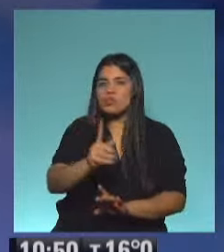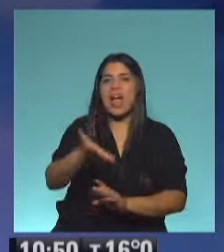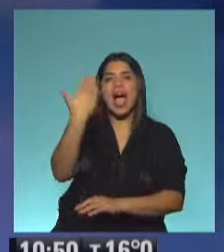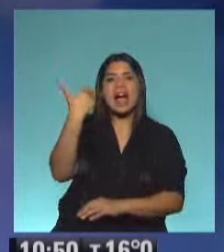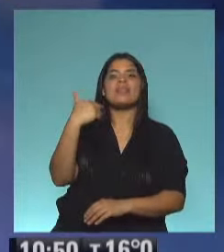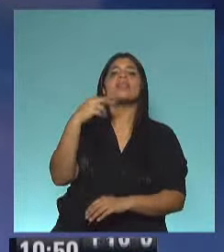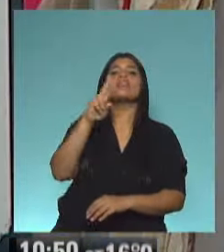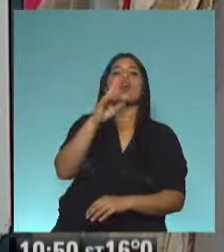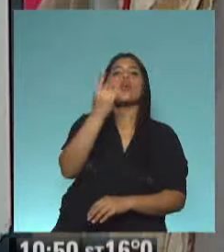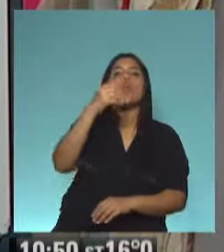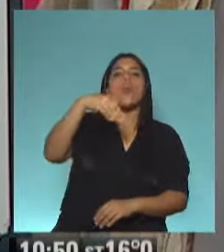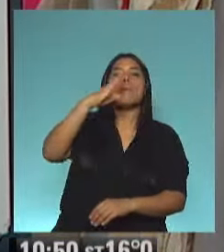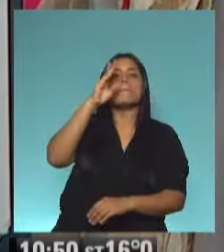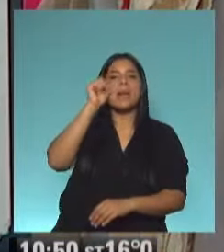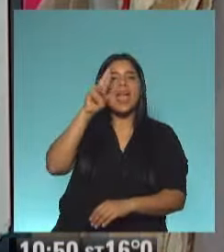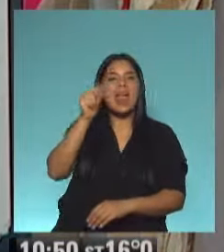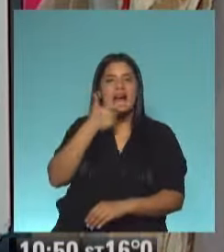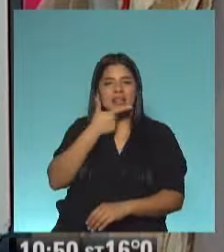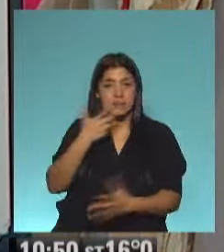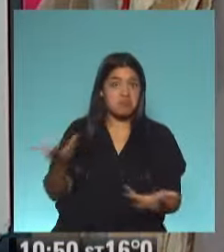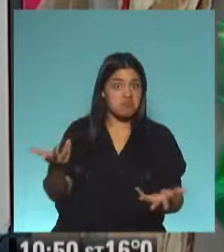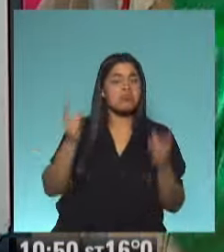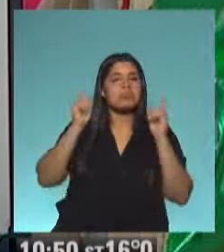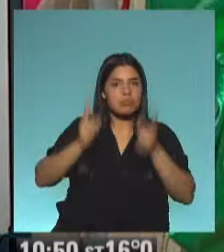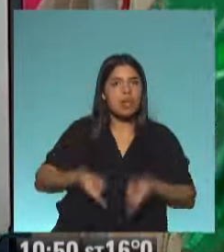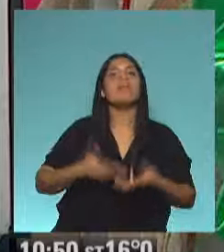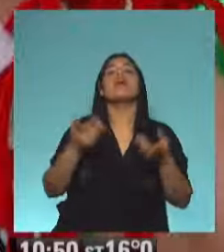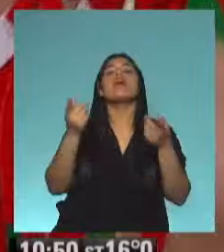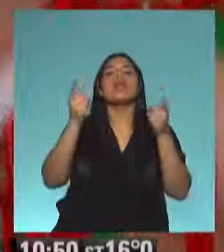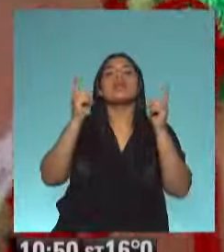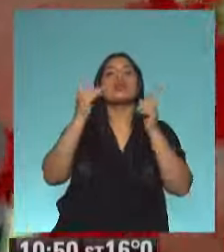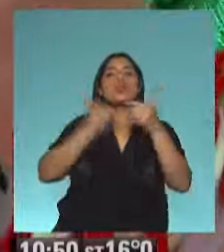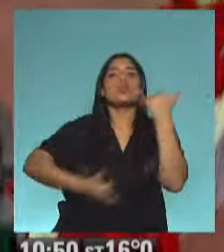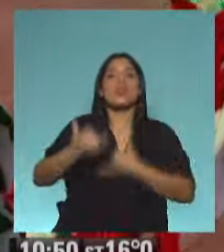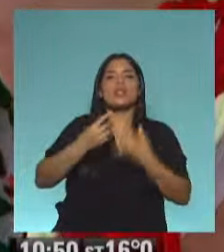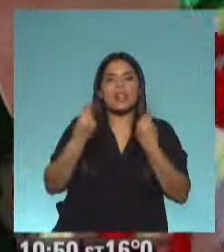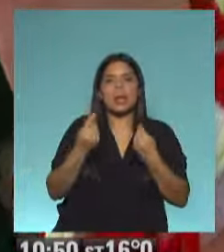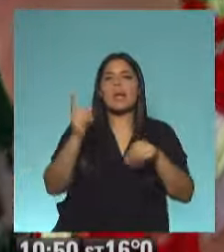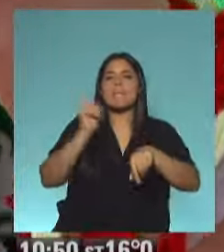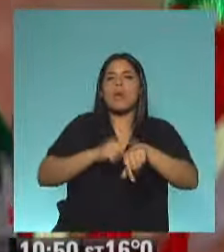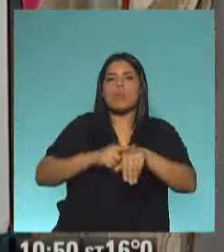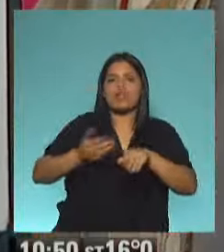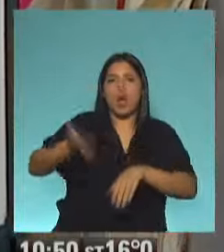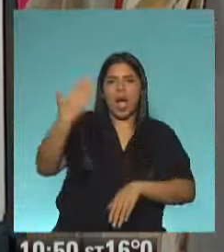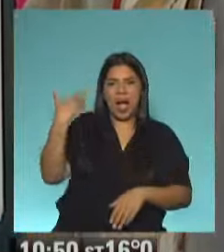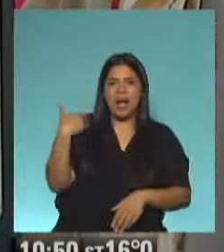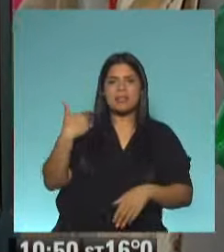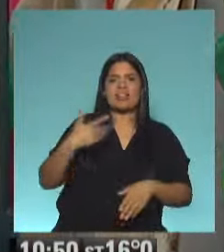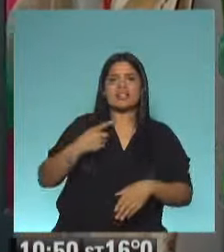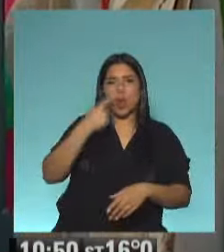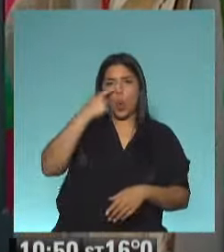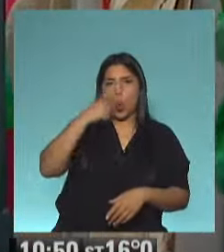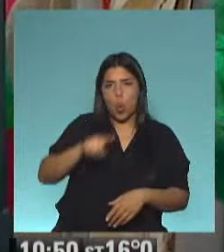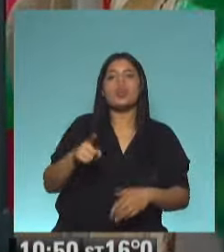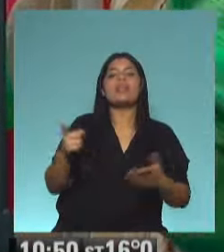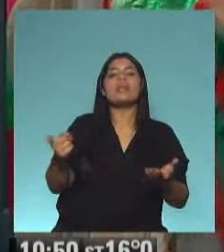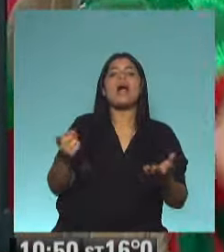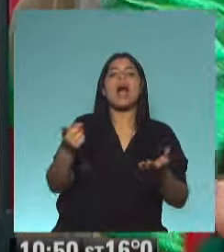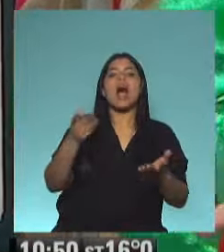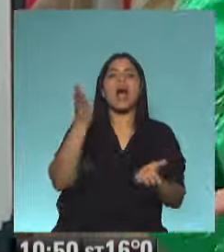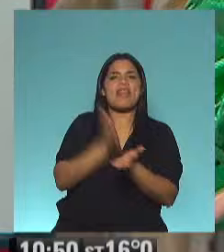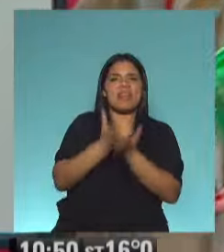hablamos de que en algunos momentos estuvo prohibido el carnaval, ¿sí? Por ejemplo, en la última dictadura cívico-militar ¿sí? Y que volvió con la democracia